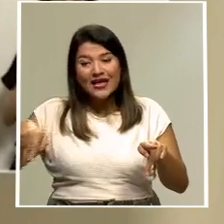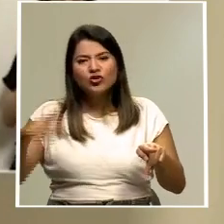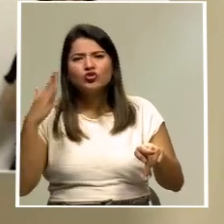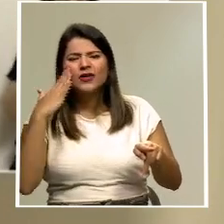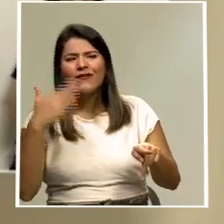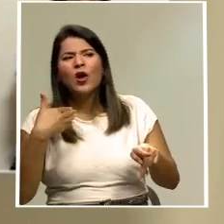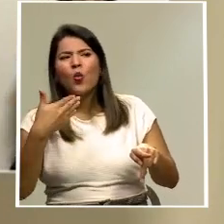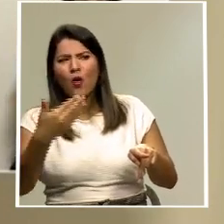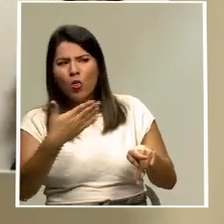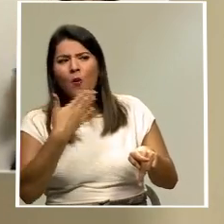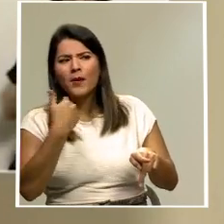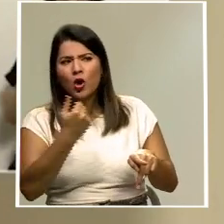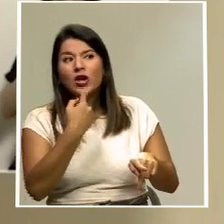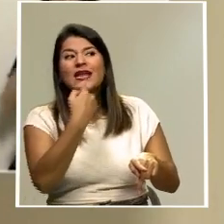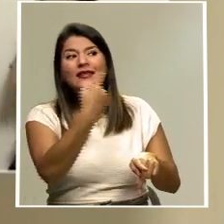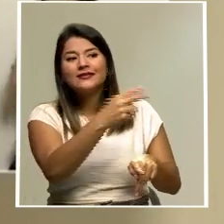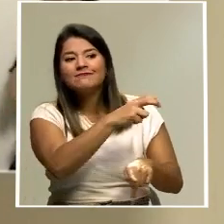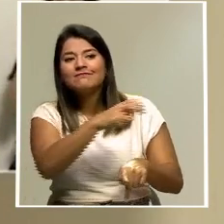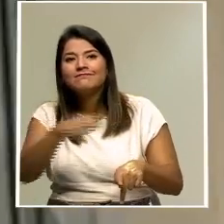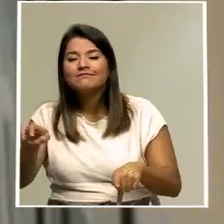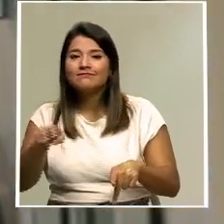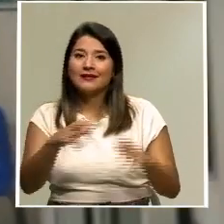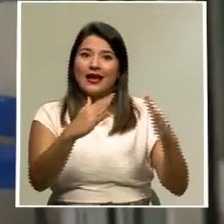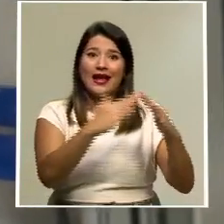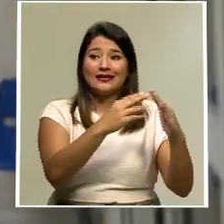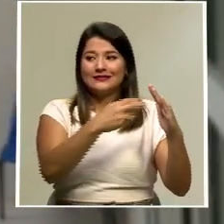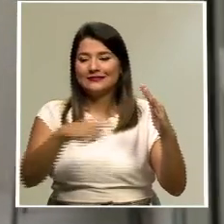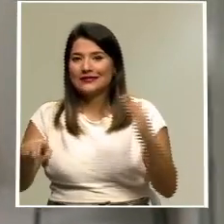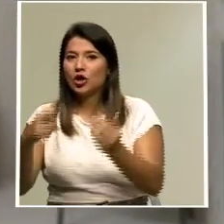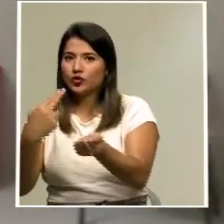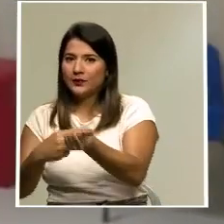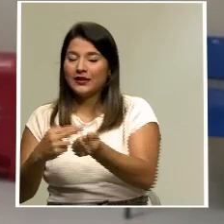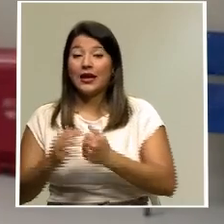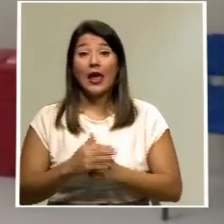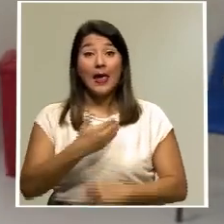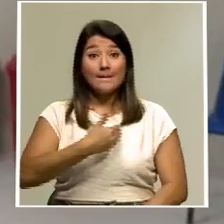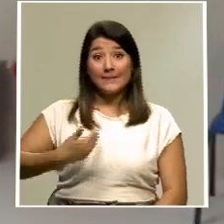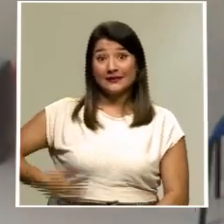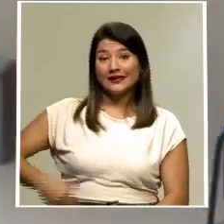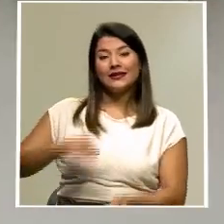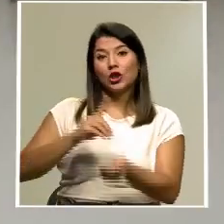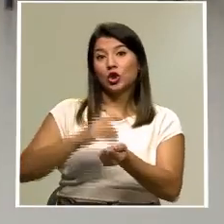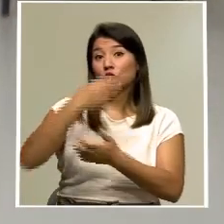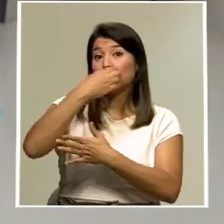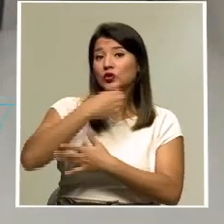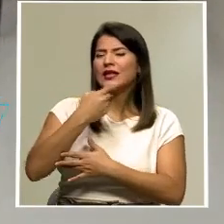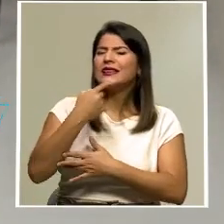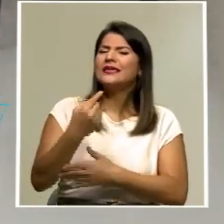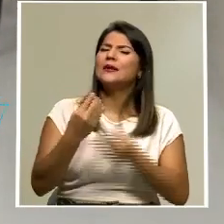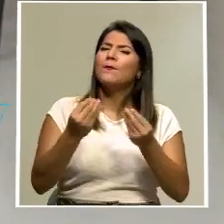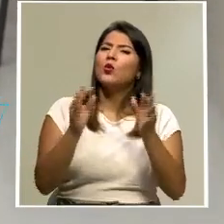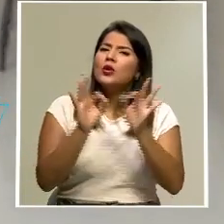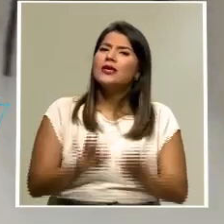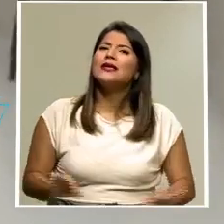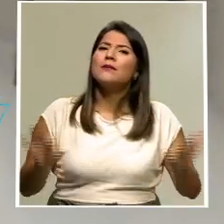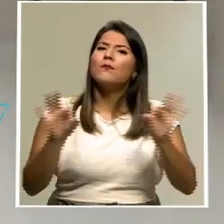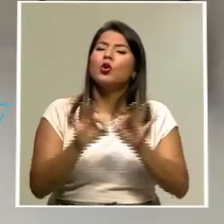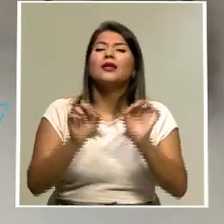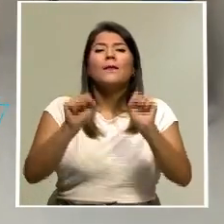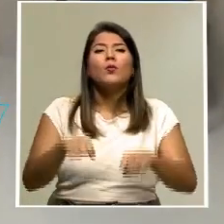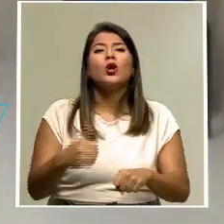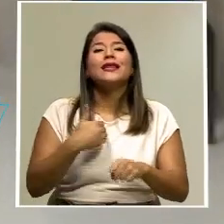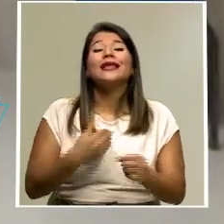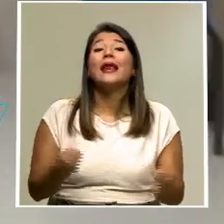casa a un hospital. El presidente ejecutivo de la Caja también mencionó que es indispensable contar con más centros